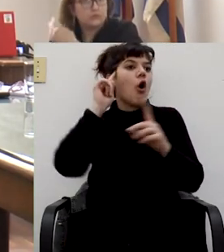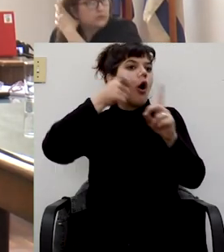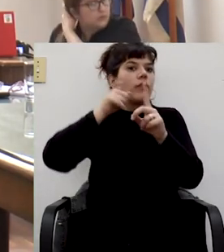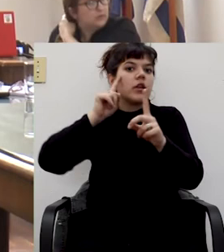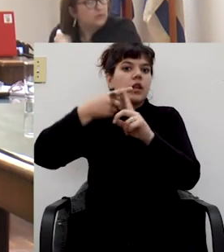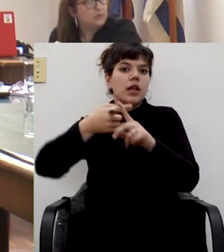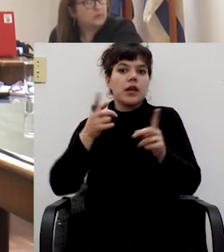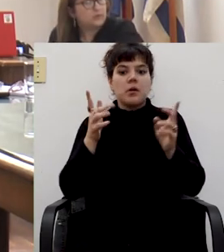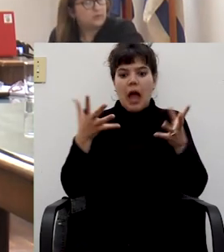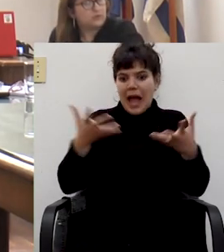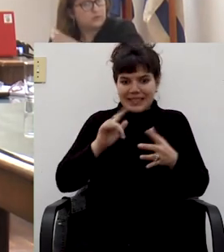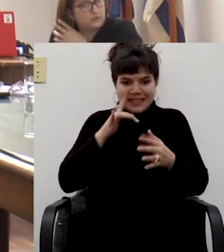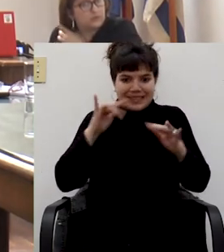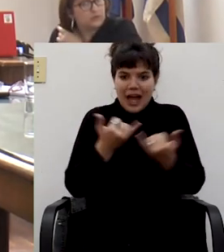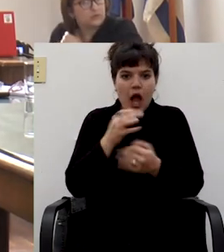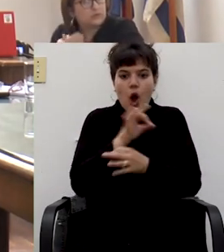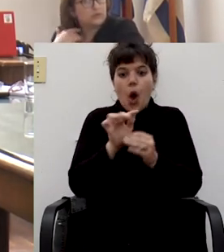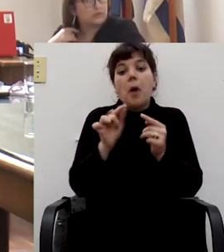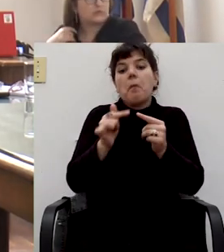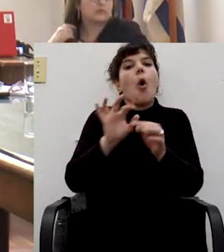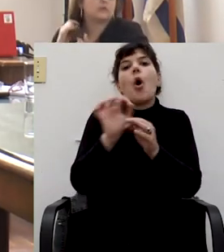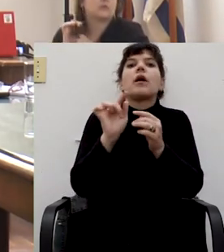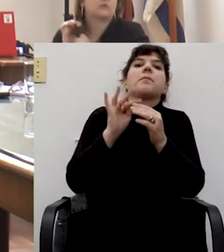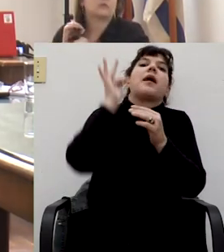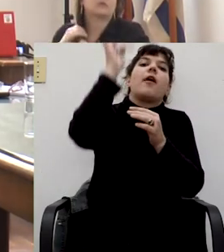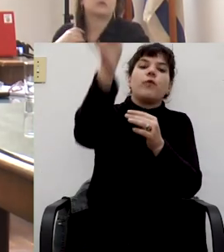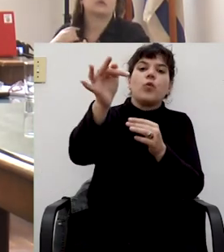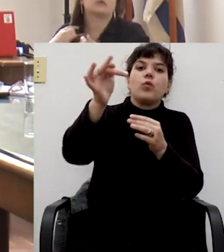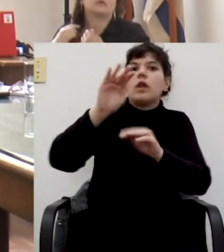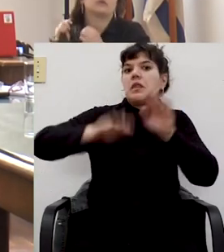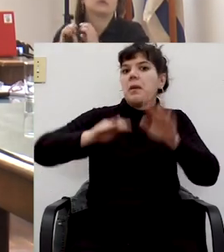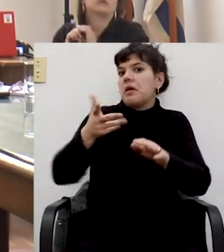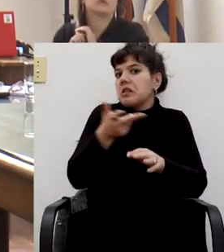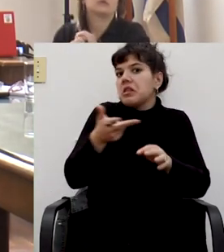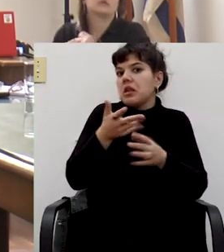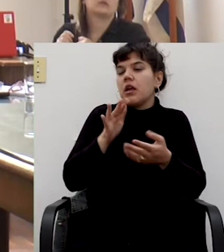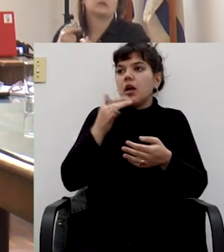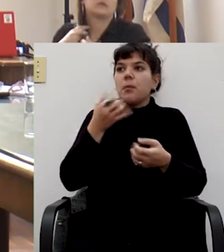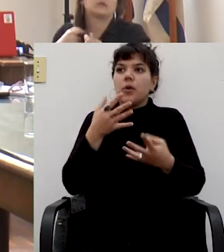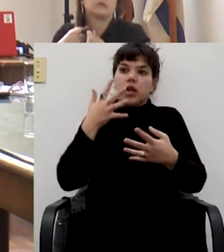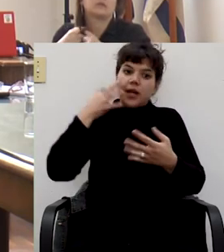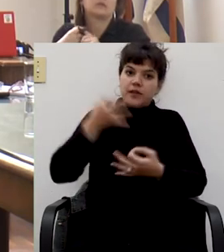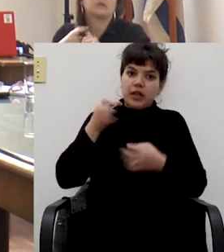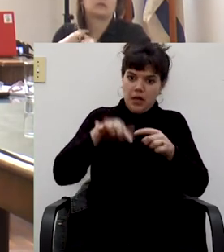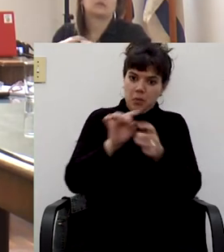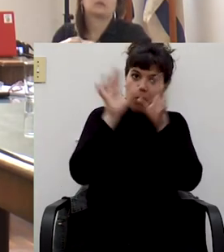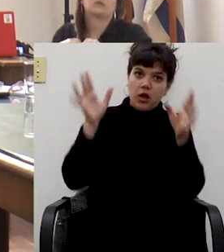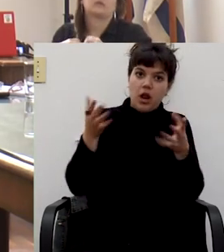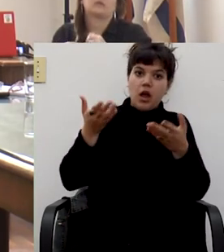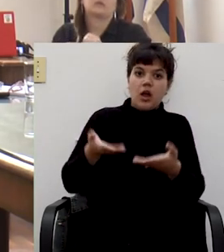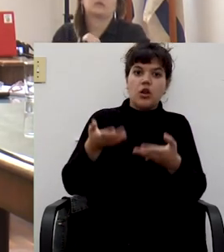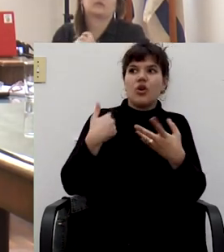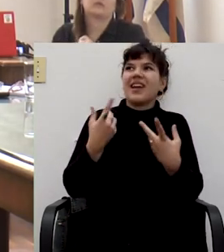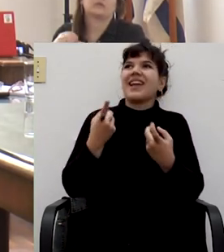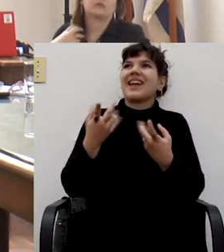corto, mediano y largo plazo, ¿no? En relación a los recursos que se tiene cada institución, pero que esté claro lo que